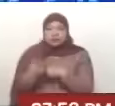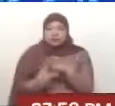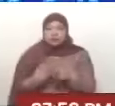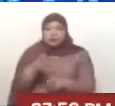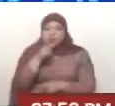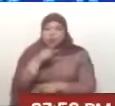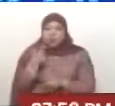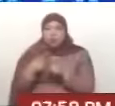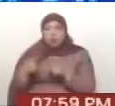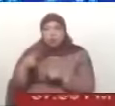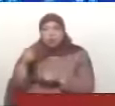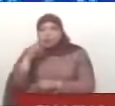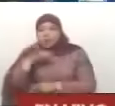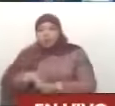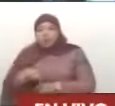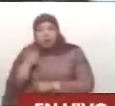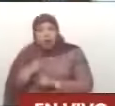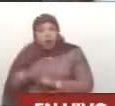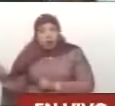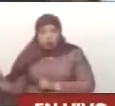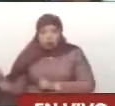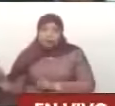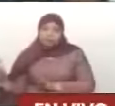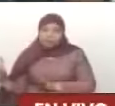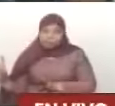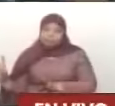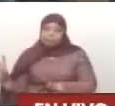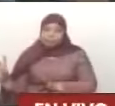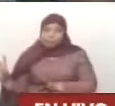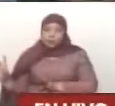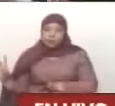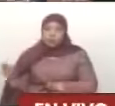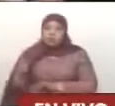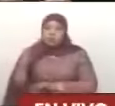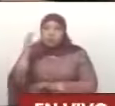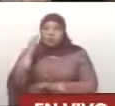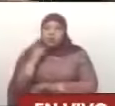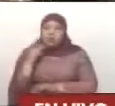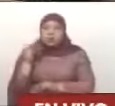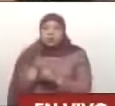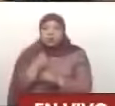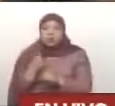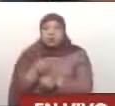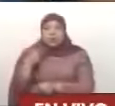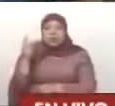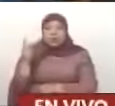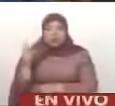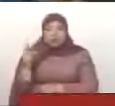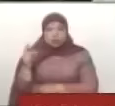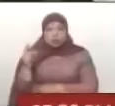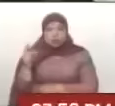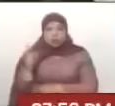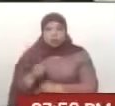Haití otro hubiera sido la historia. Otra hubiera sido la historia. Bolívar derrotado en la Segunda República.